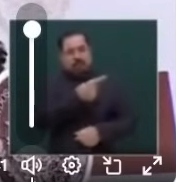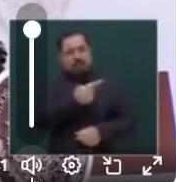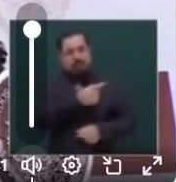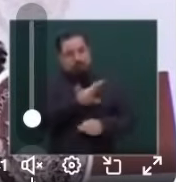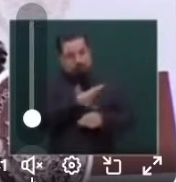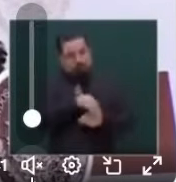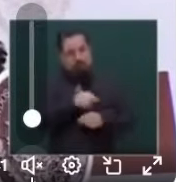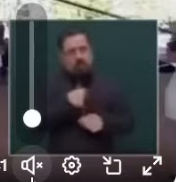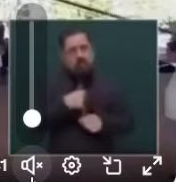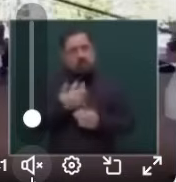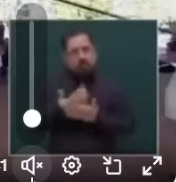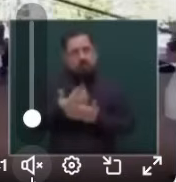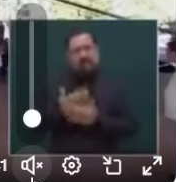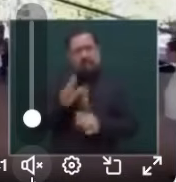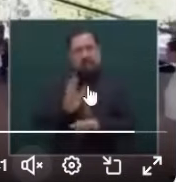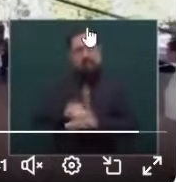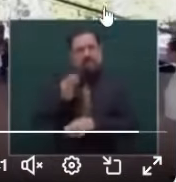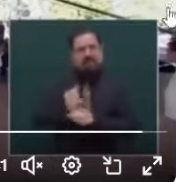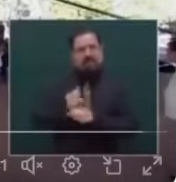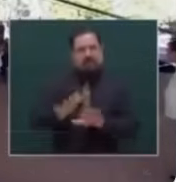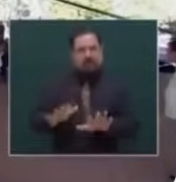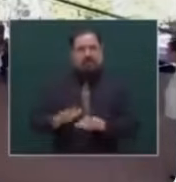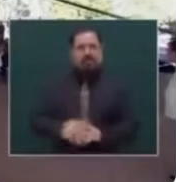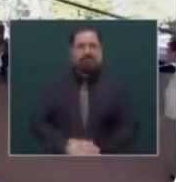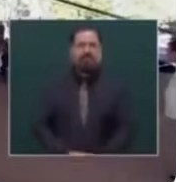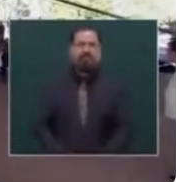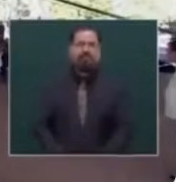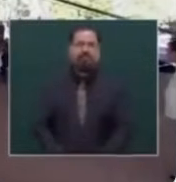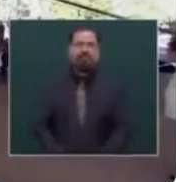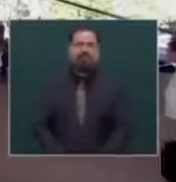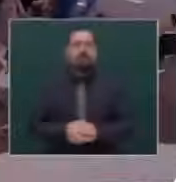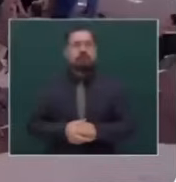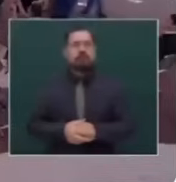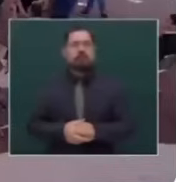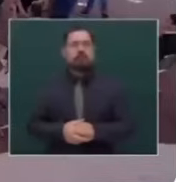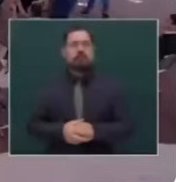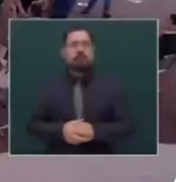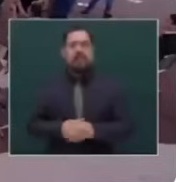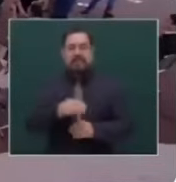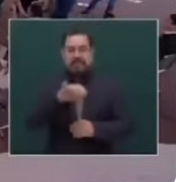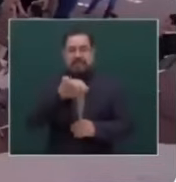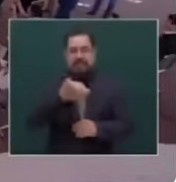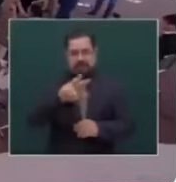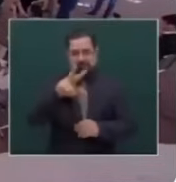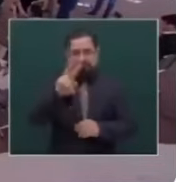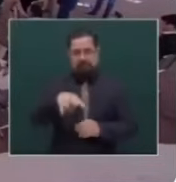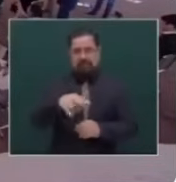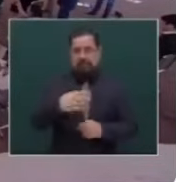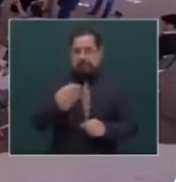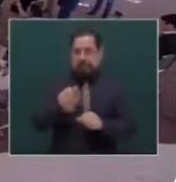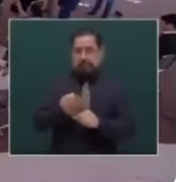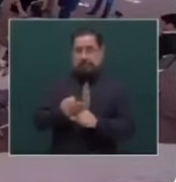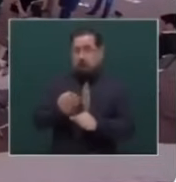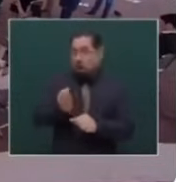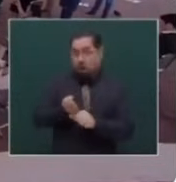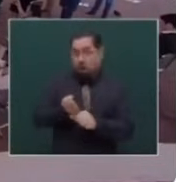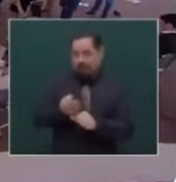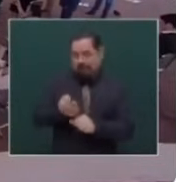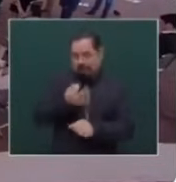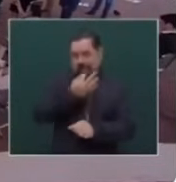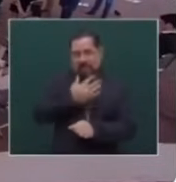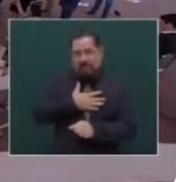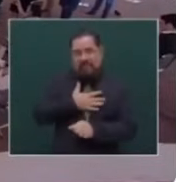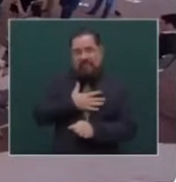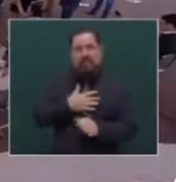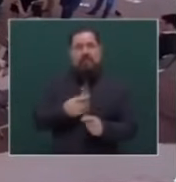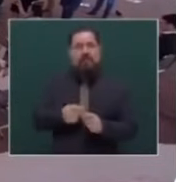de cualquier información. Bueno, y es que hay muchos comentarios, muchas especulaciones, muchos escenarios de la